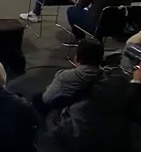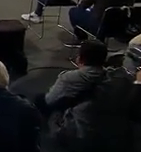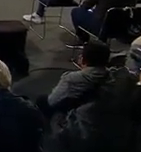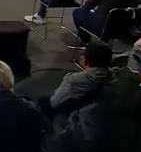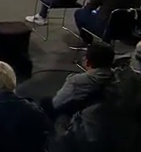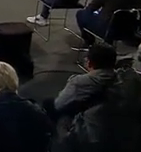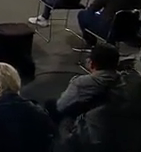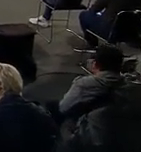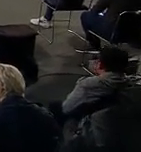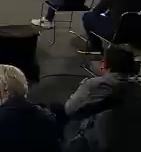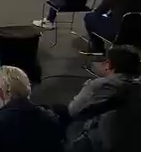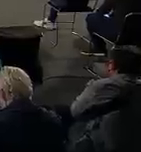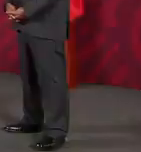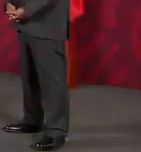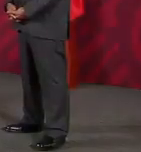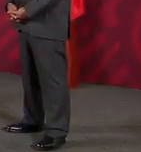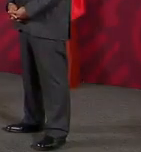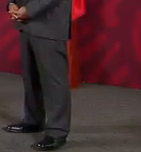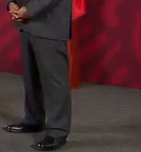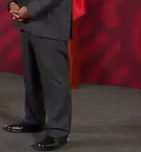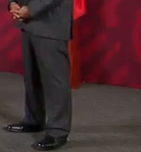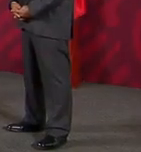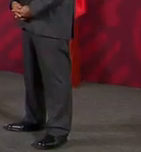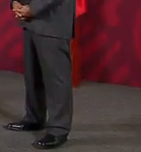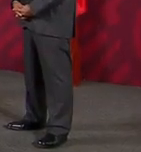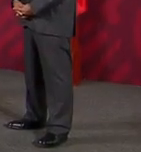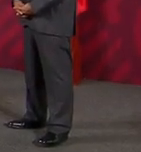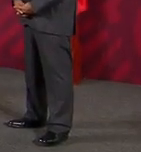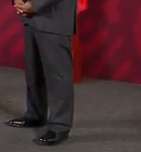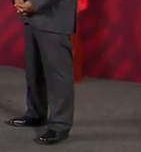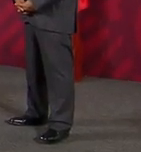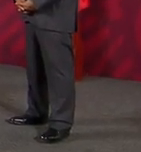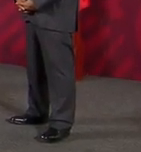Y voy a hacer una confesión.